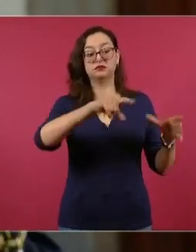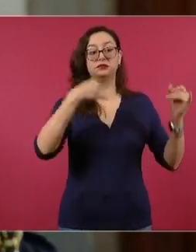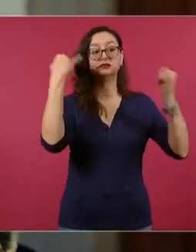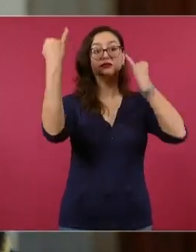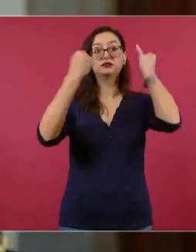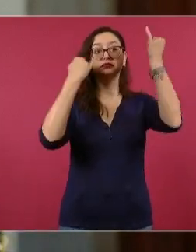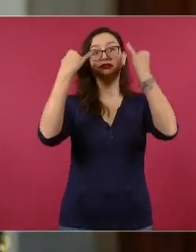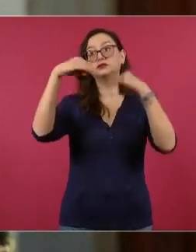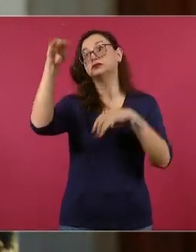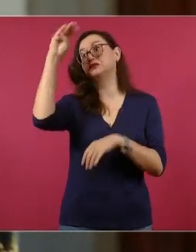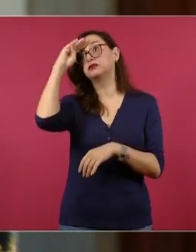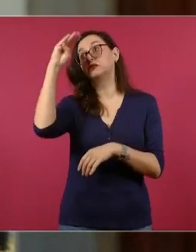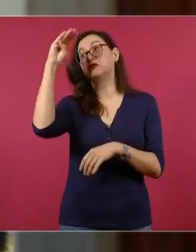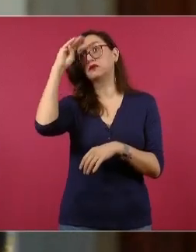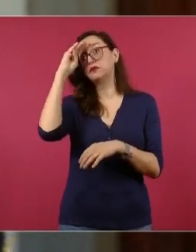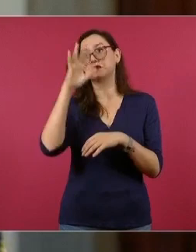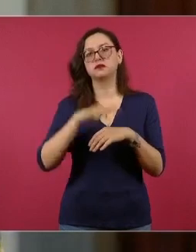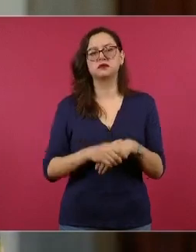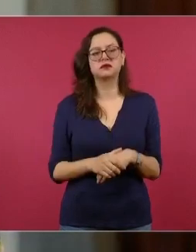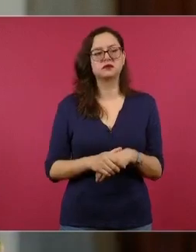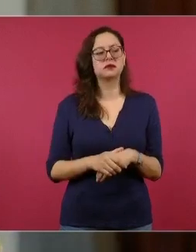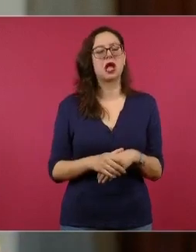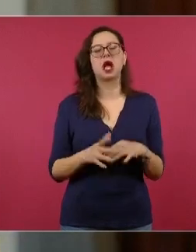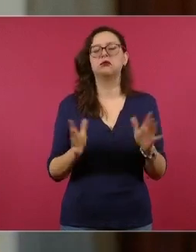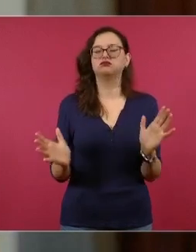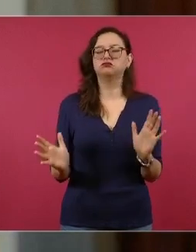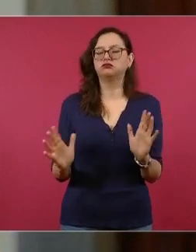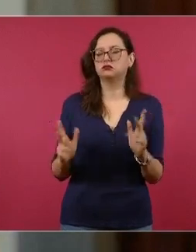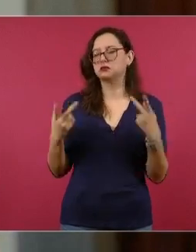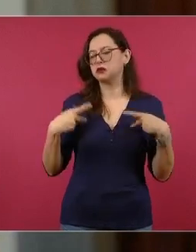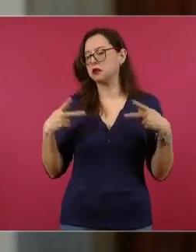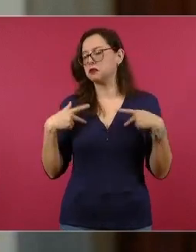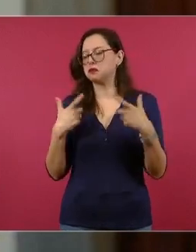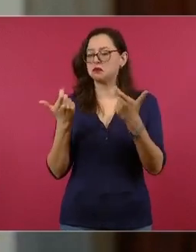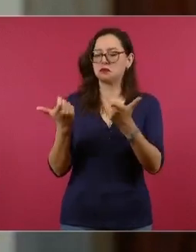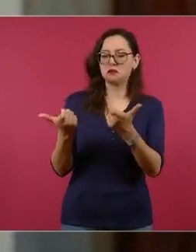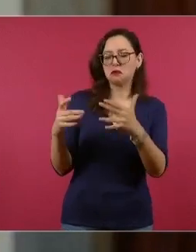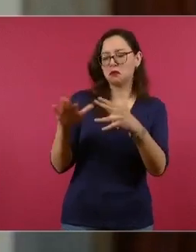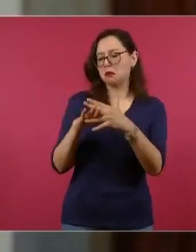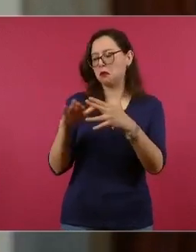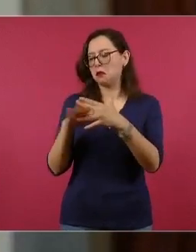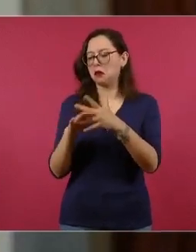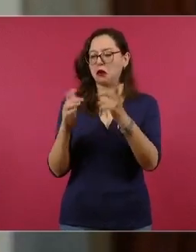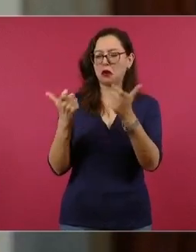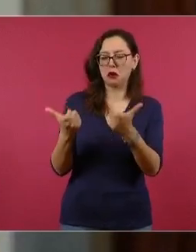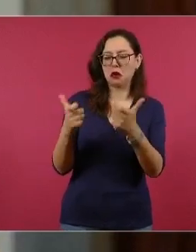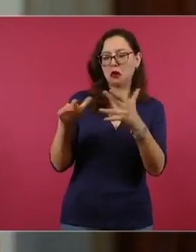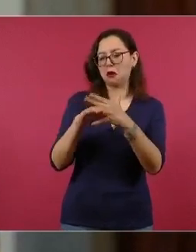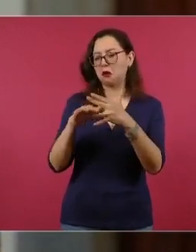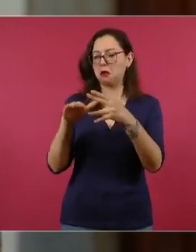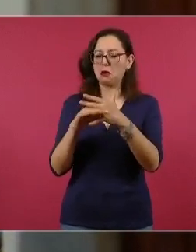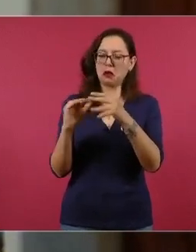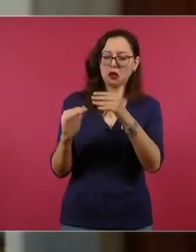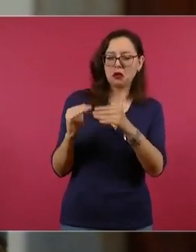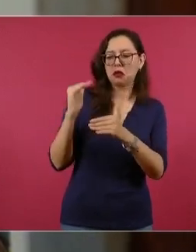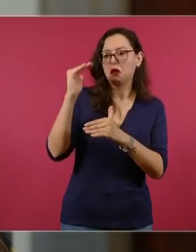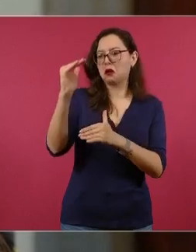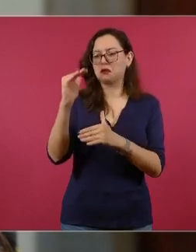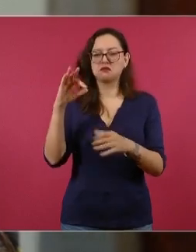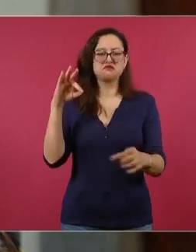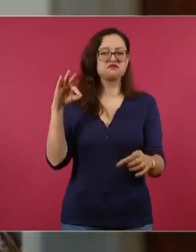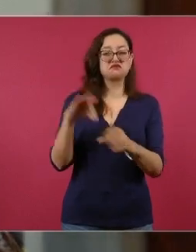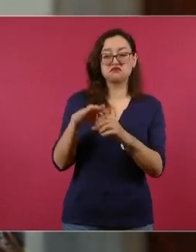media, incluso la clase media alta, no votaba por la izquierda o por su movimiento. Y se demostró en los hechos que